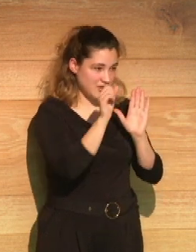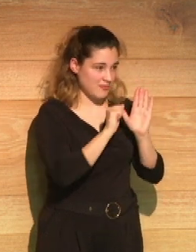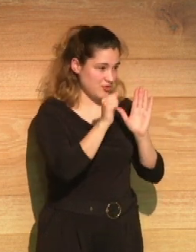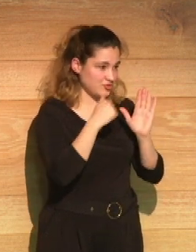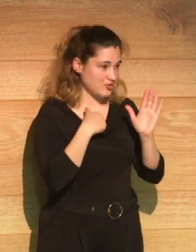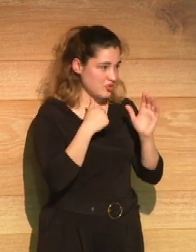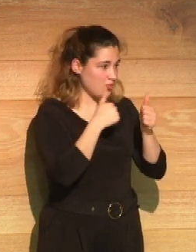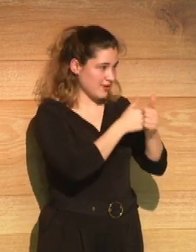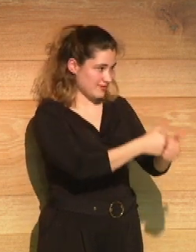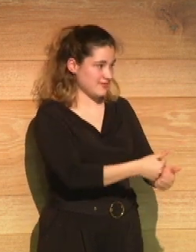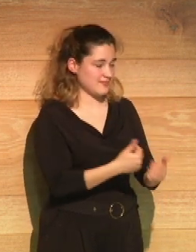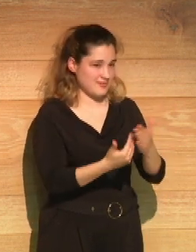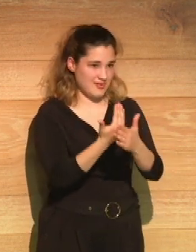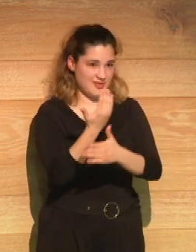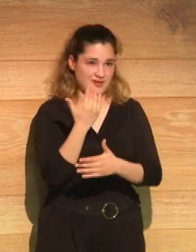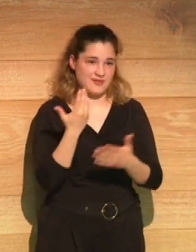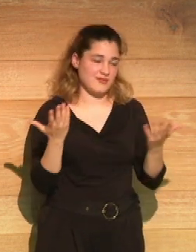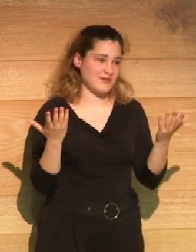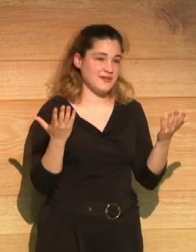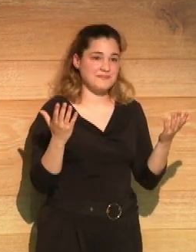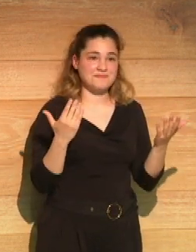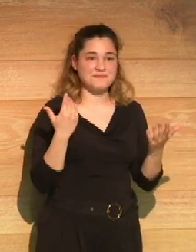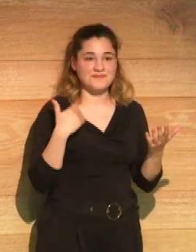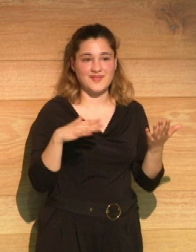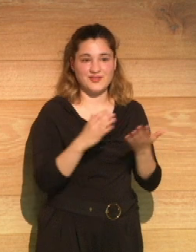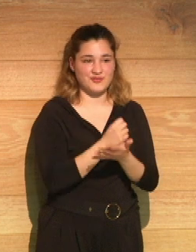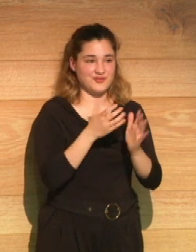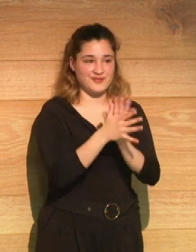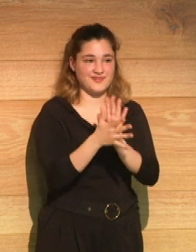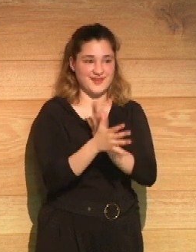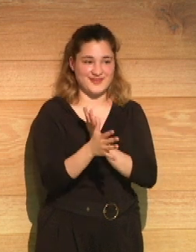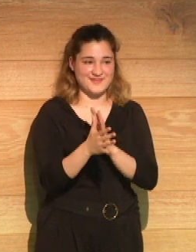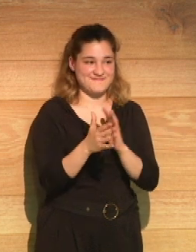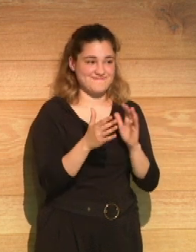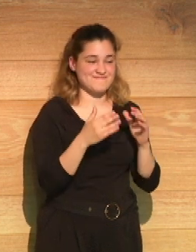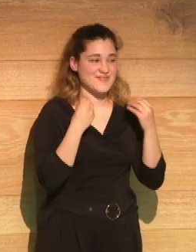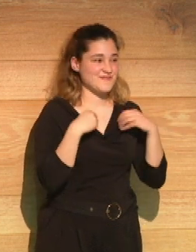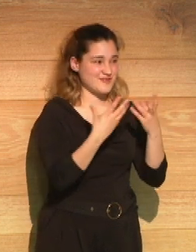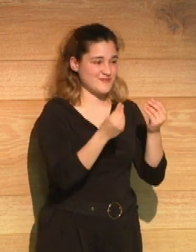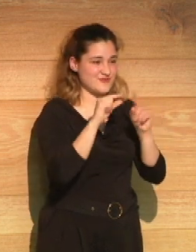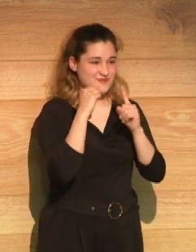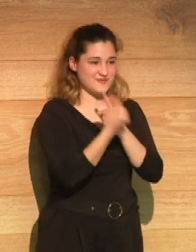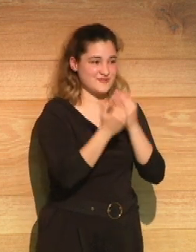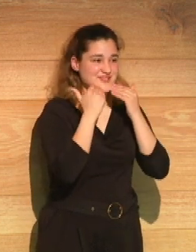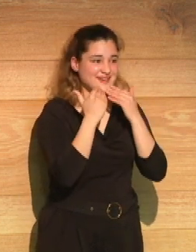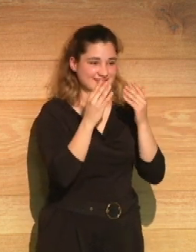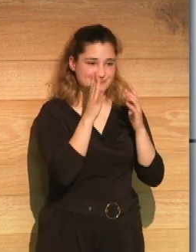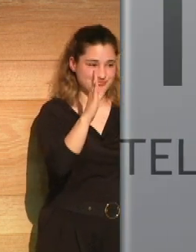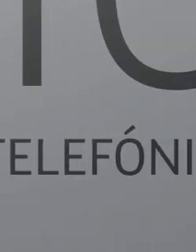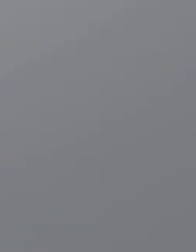Así que es todo lo que tengo para compartir con ustedes el día de hoy. Que disfruten el foro. Muchísimas gracias por su atención.